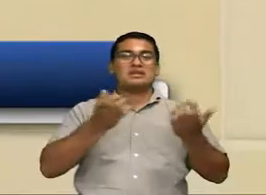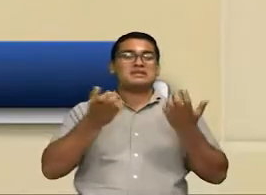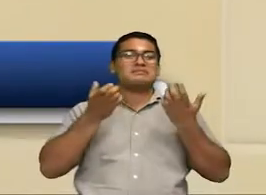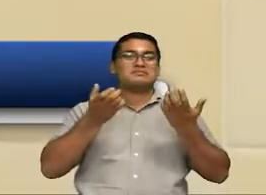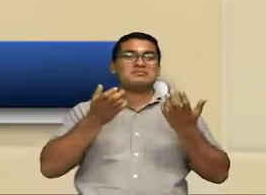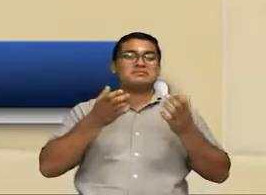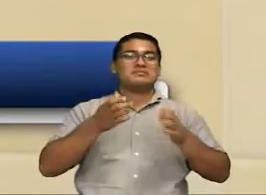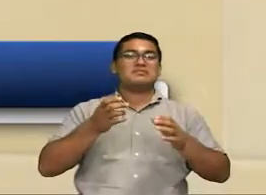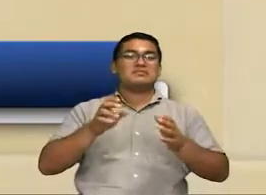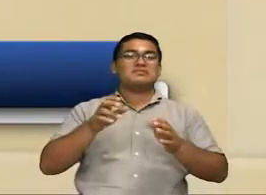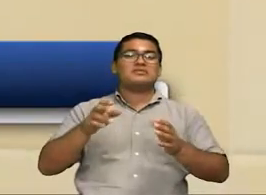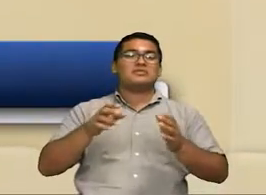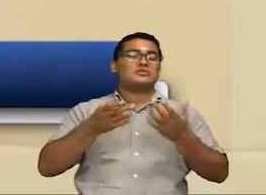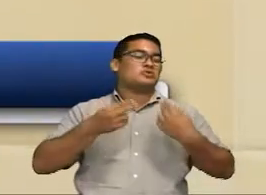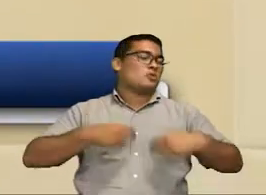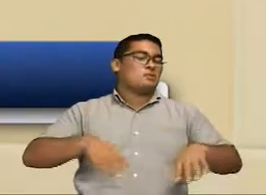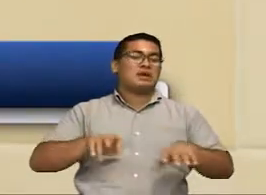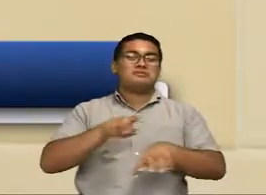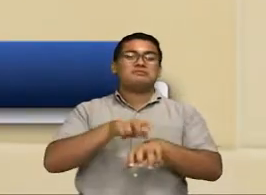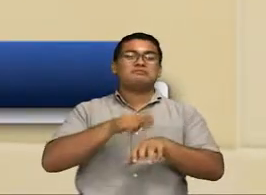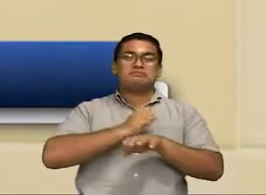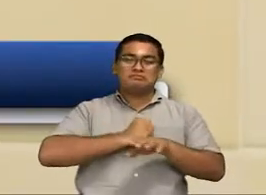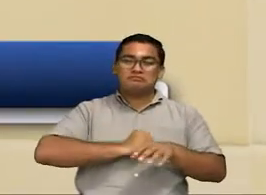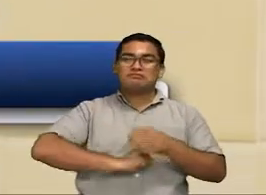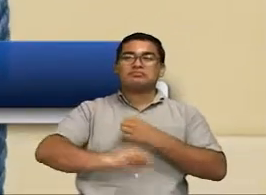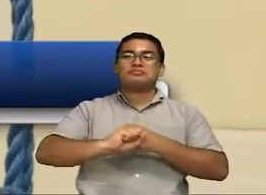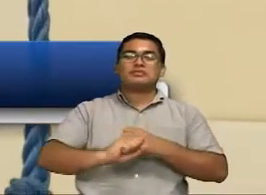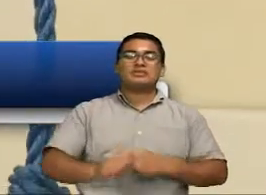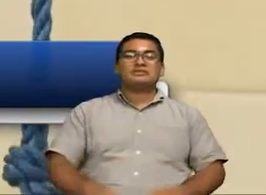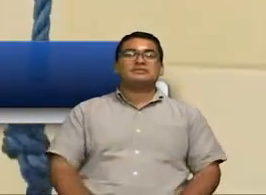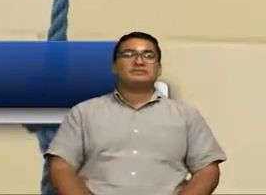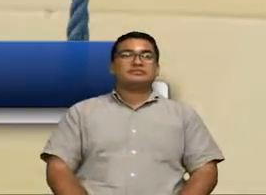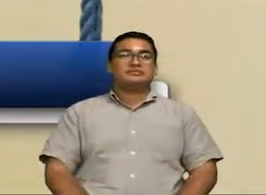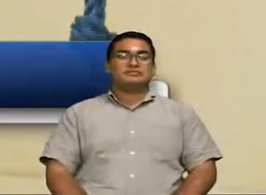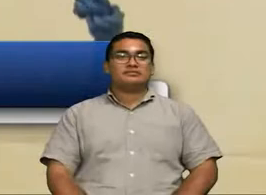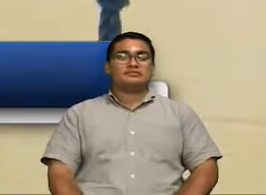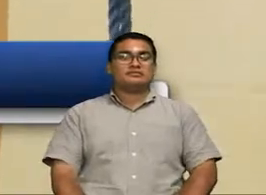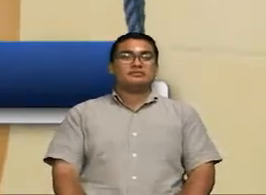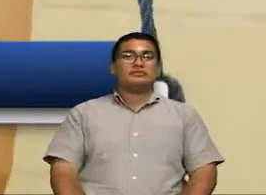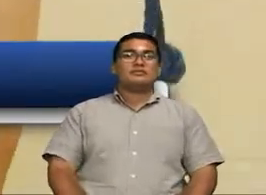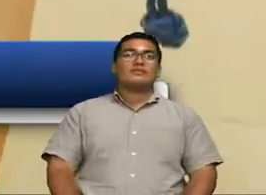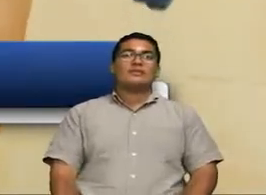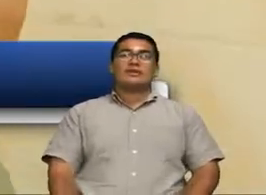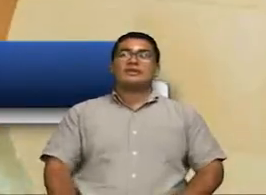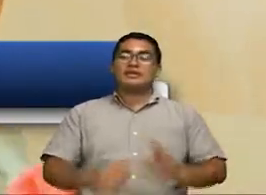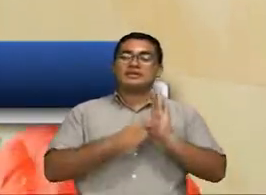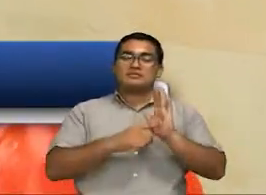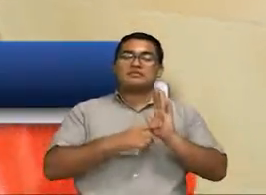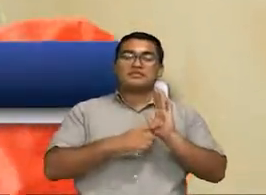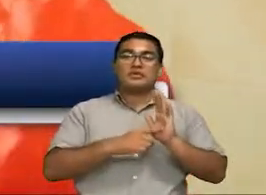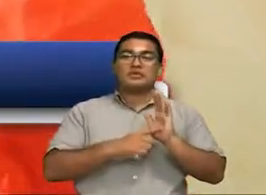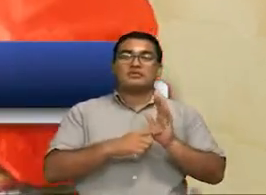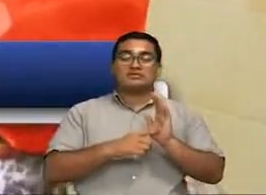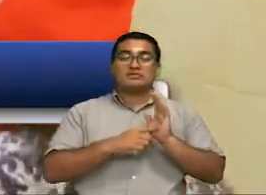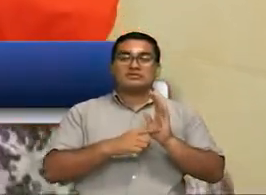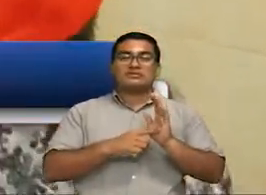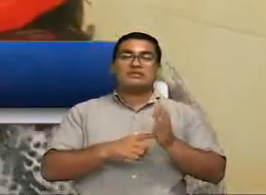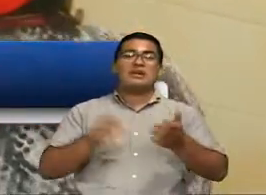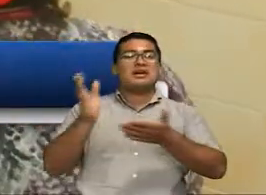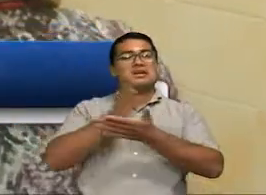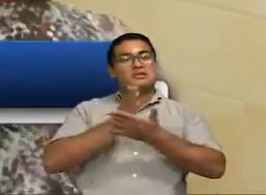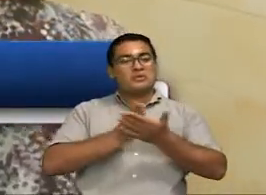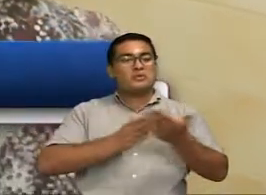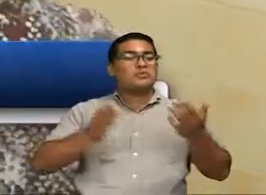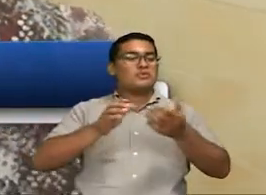el expulsivo. El expulsivo, sí. Correcto. Ahora, usted me contaba de que, por ejemplo, hay incluso marido